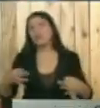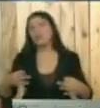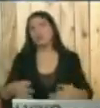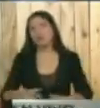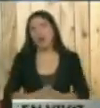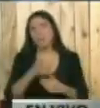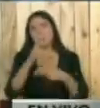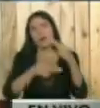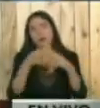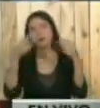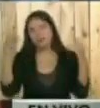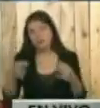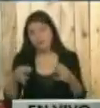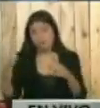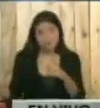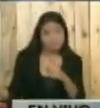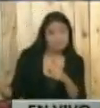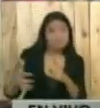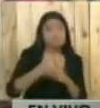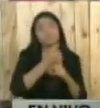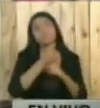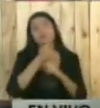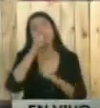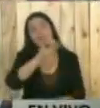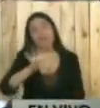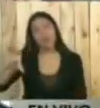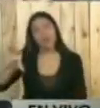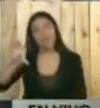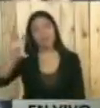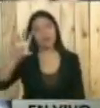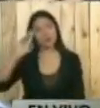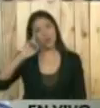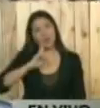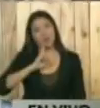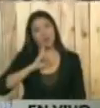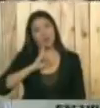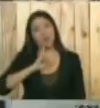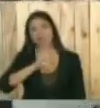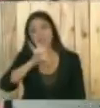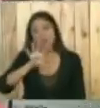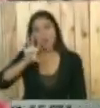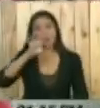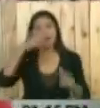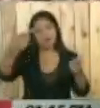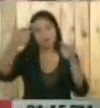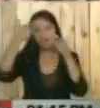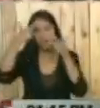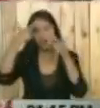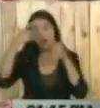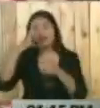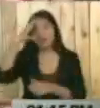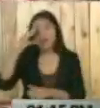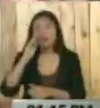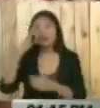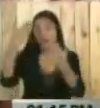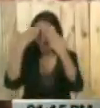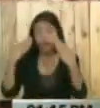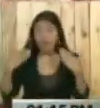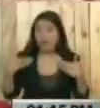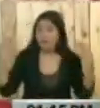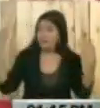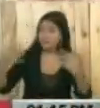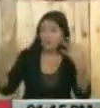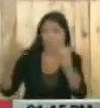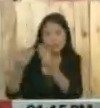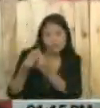seguro en la consolidación de la patria bolivariana, de la patria chavista. Que Dios y la Virgen siempre